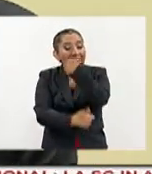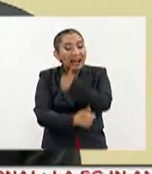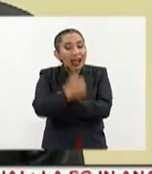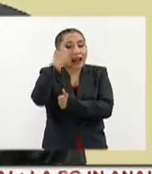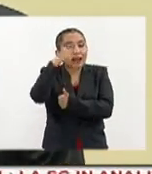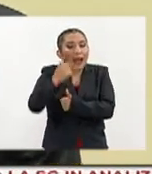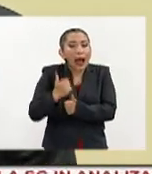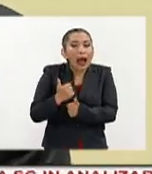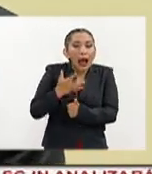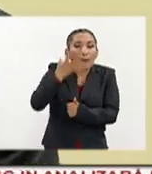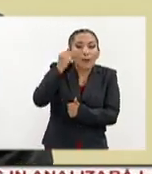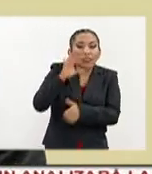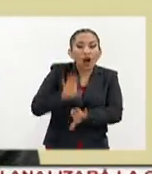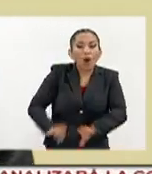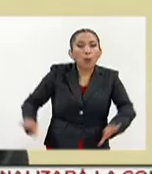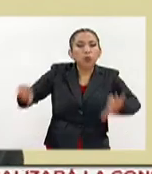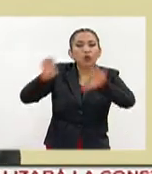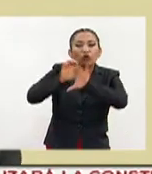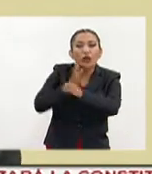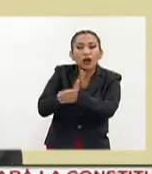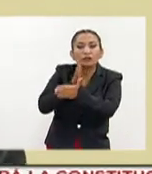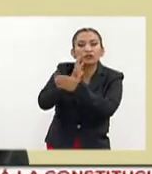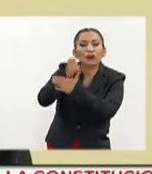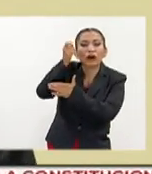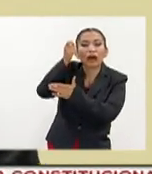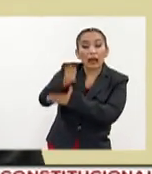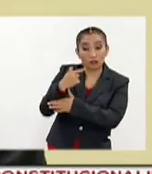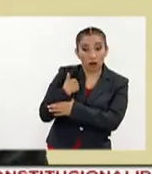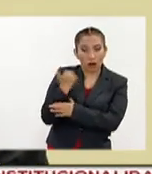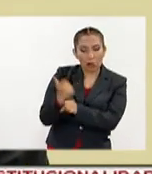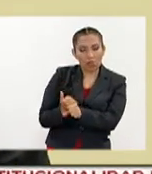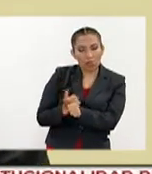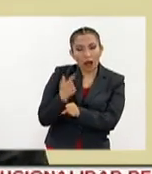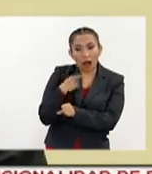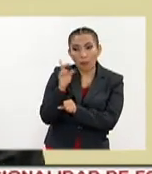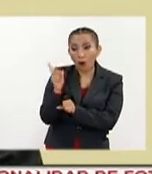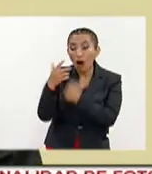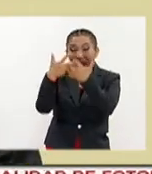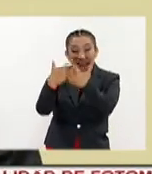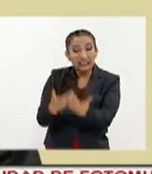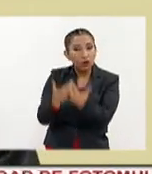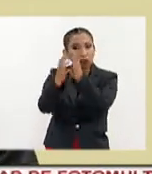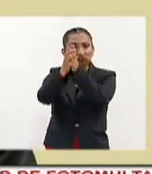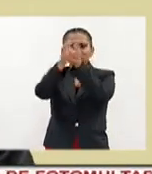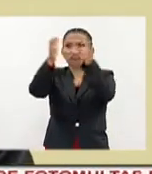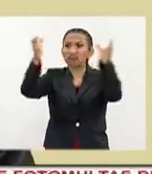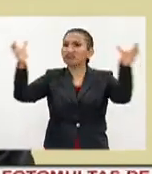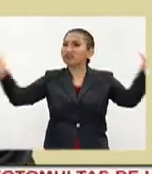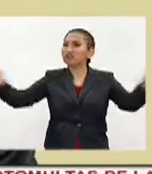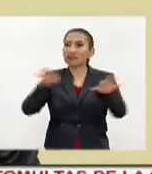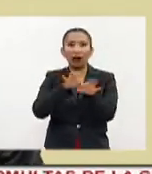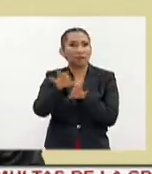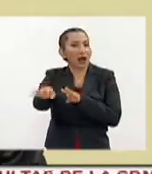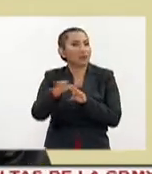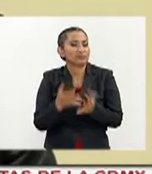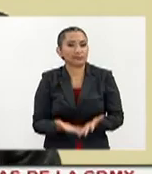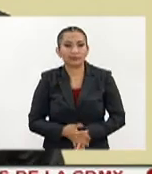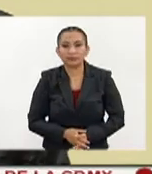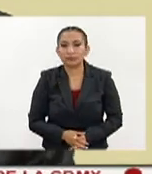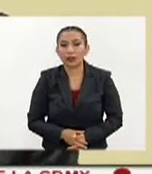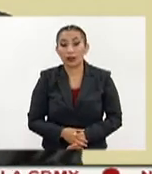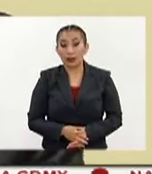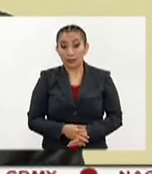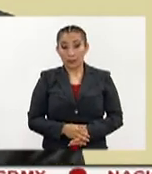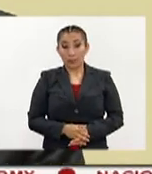que aprendan a programar. ¿Por qué? Porque tendrían lo que yo llamo prácticamente una industria de pleno empleo para conseguir oportunidades.